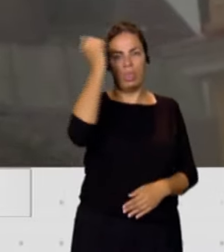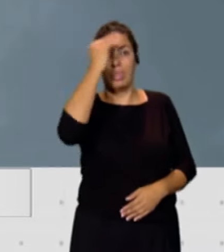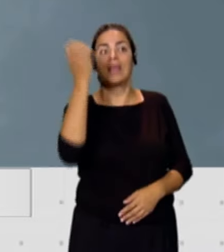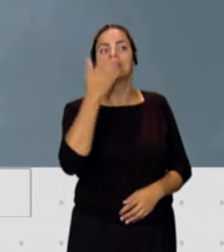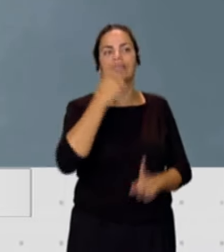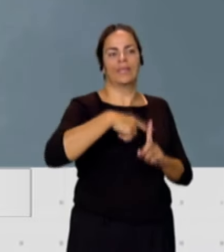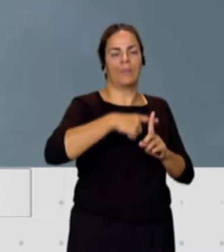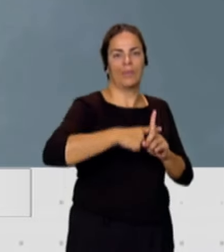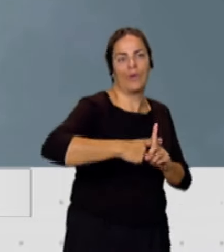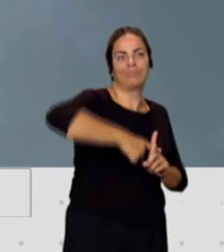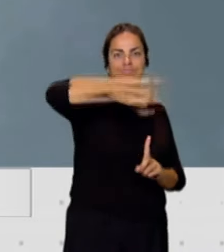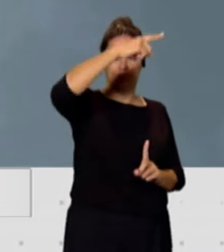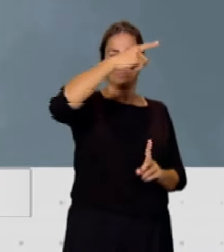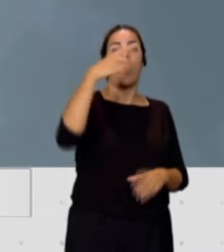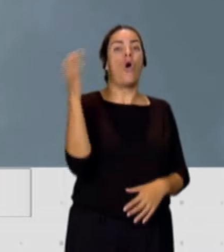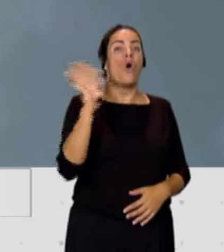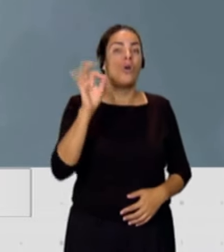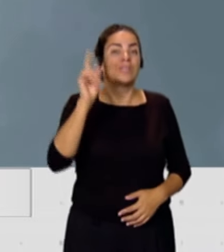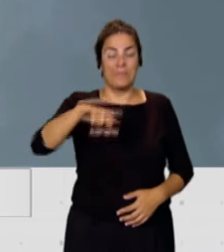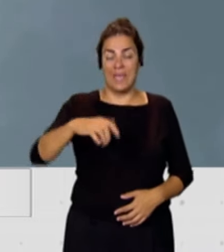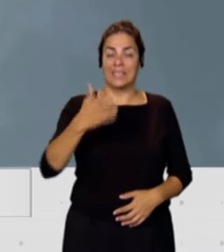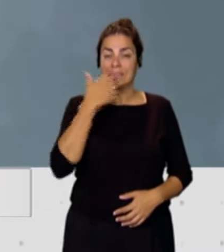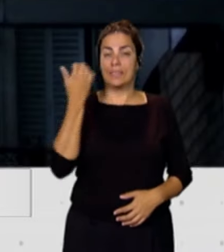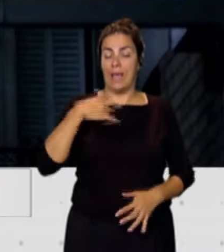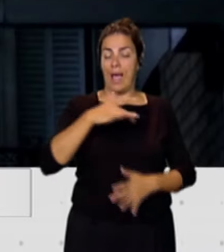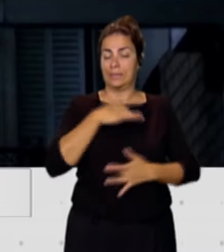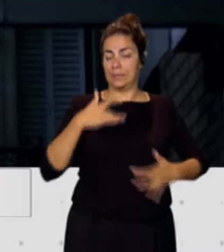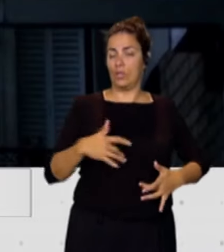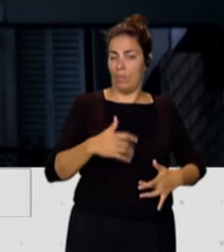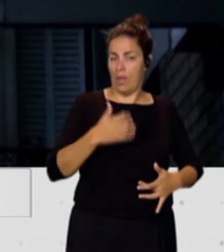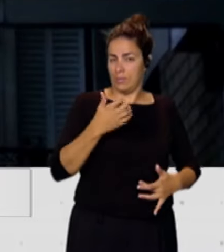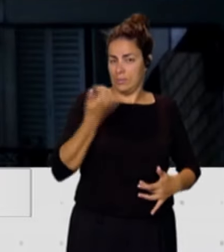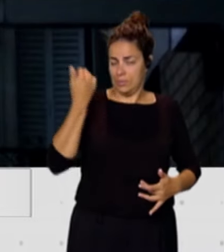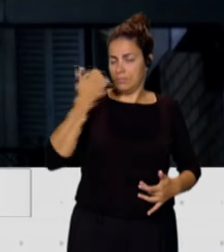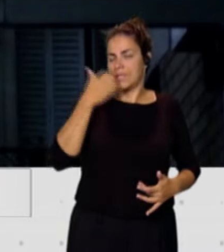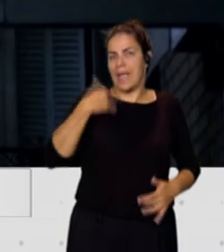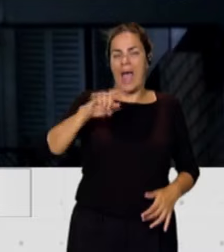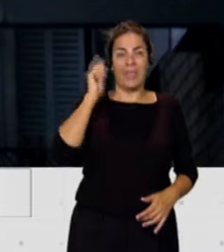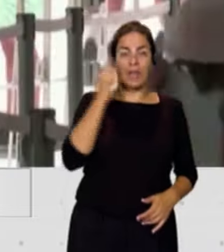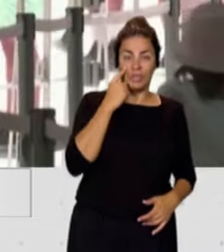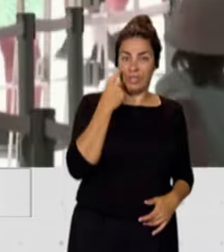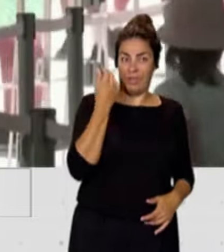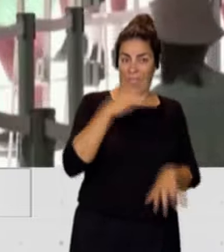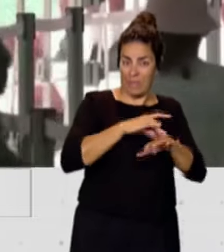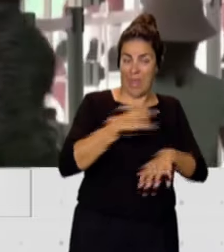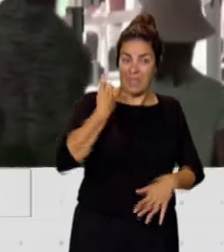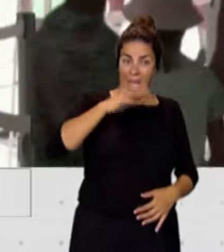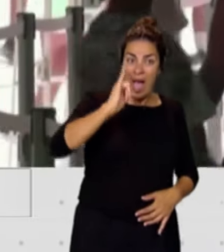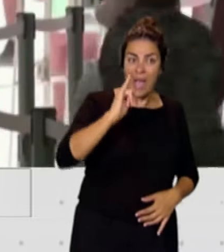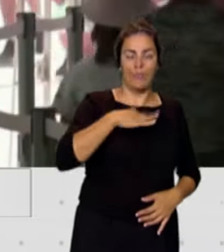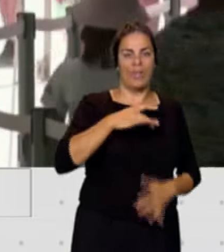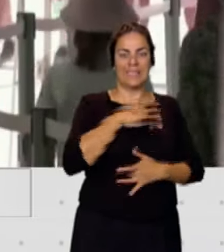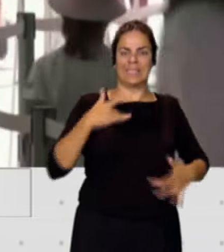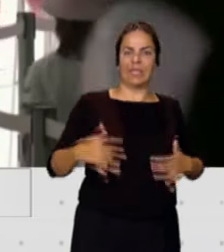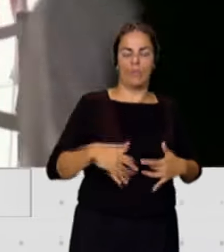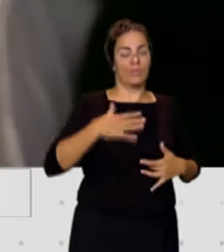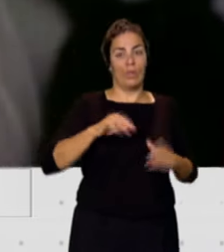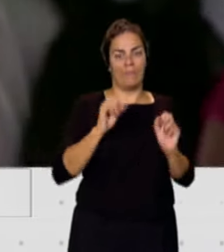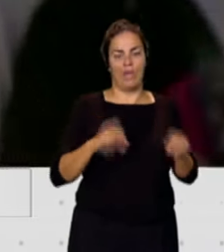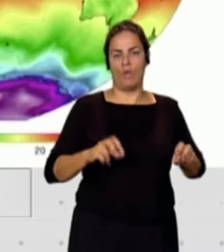e incluso empeorar los síntomas cuando ya tienes un diagnóstico de estas enfermedades y Y cómo está de preparado Raquel nuestro cerebro para